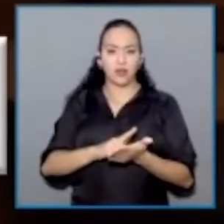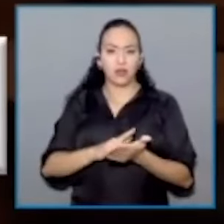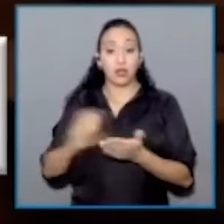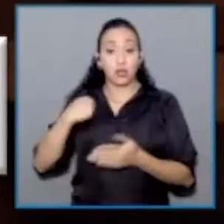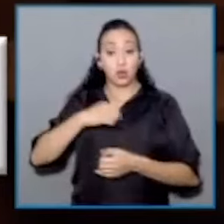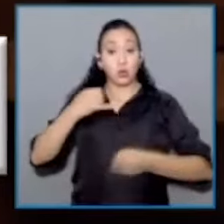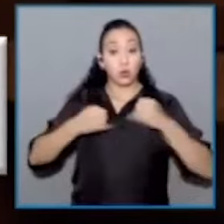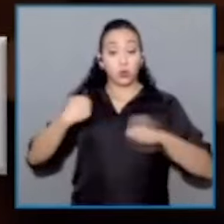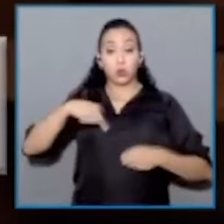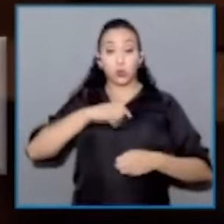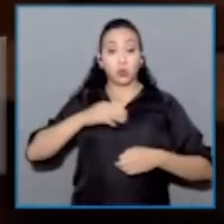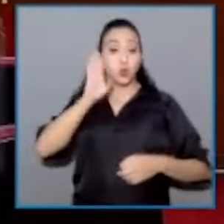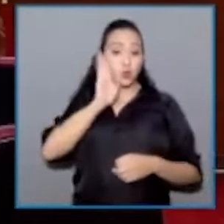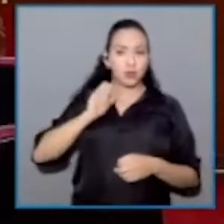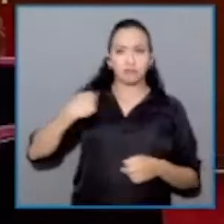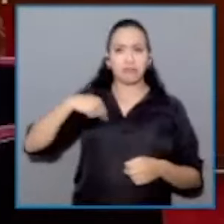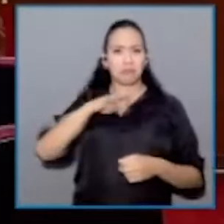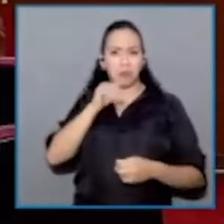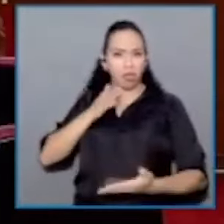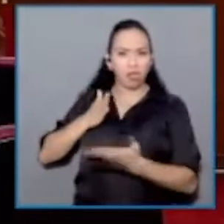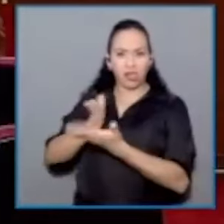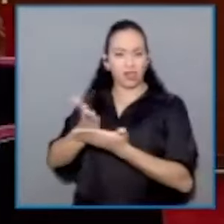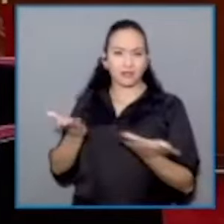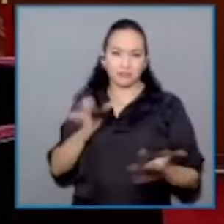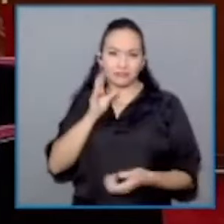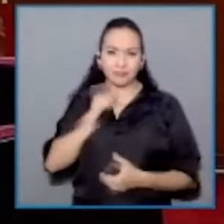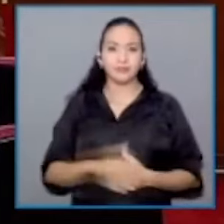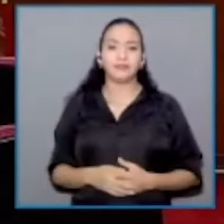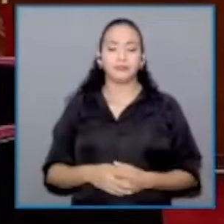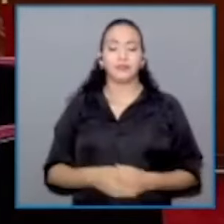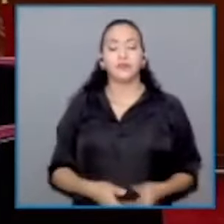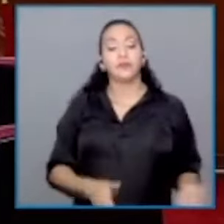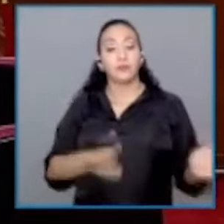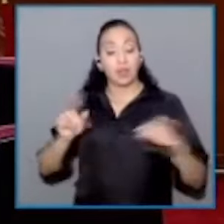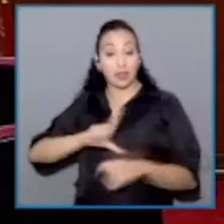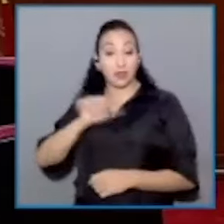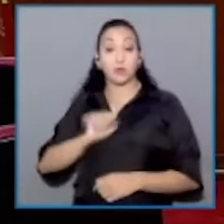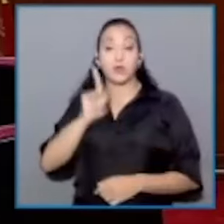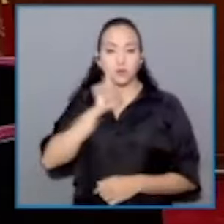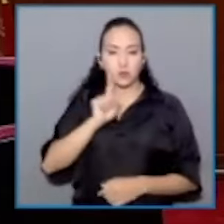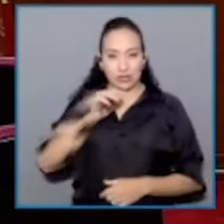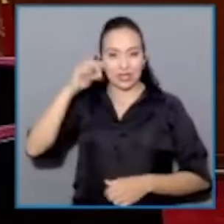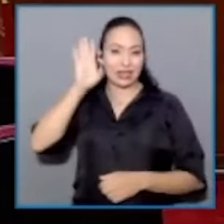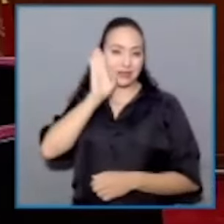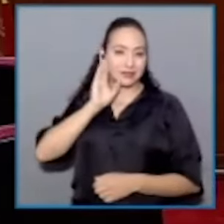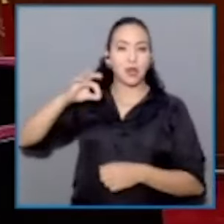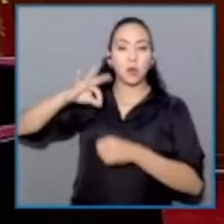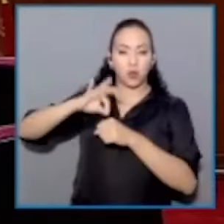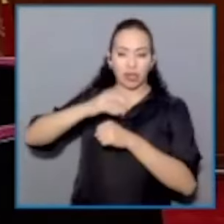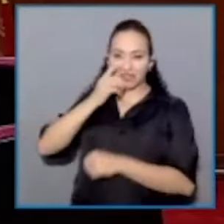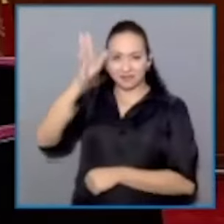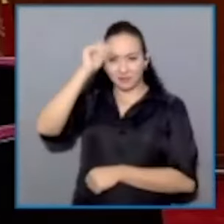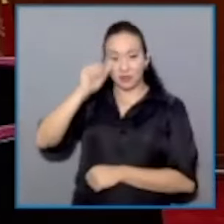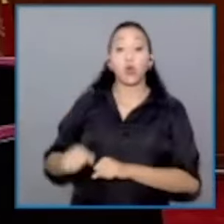una función que no nos fue conferida. Tras la participación de las ministras que votaron en contra, hubo precisiones de ministras y